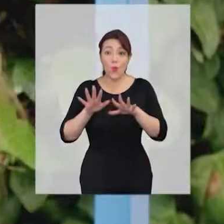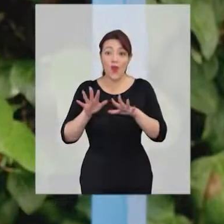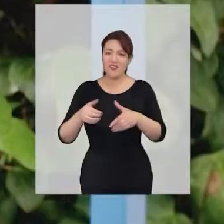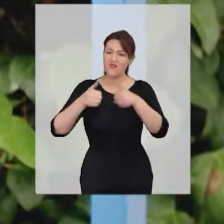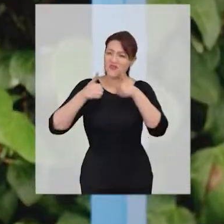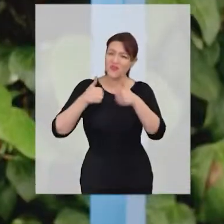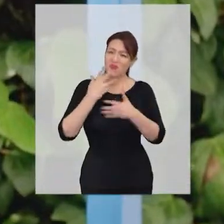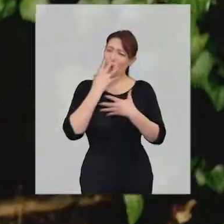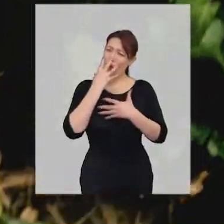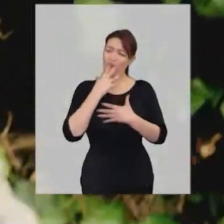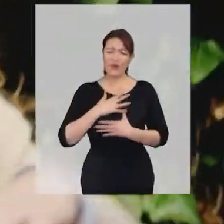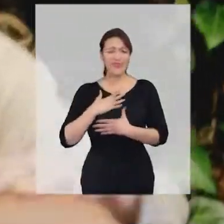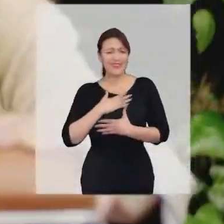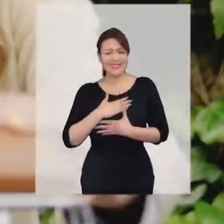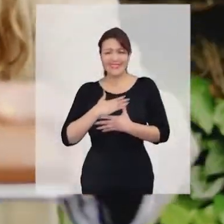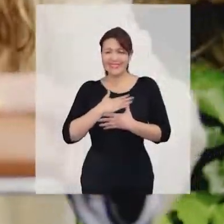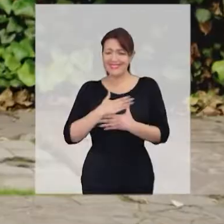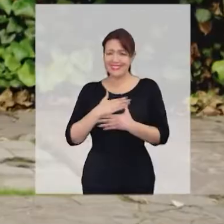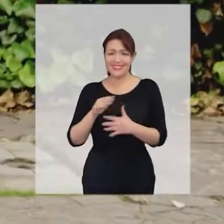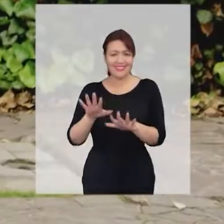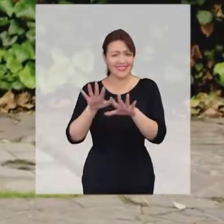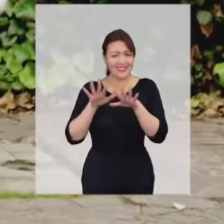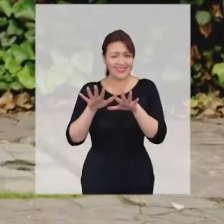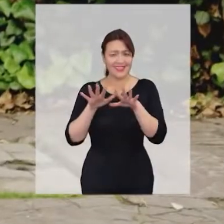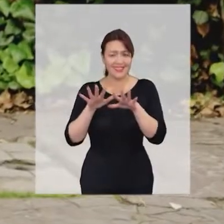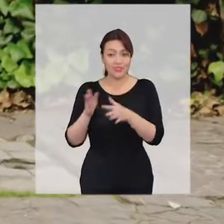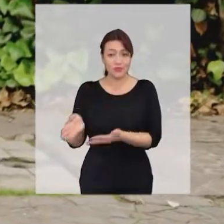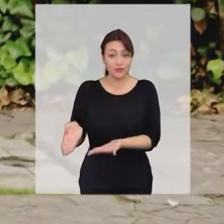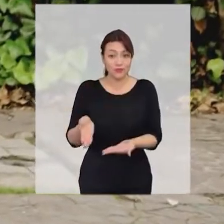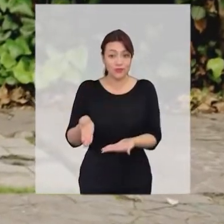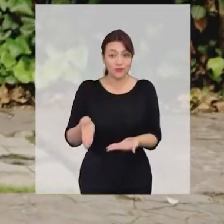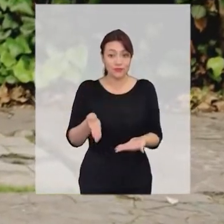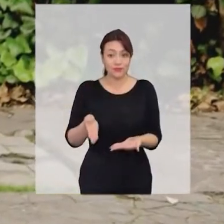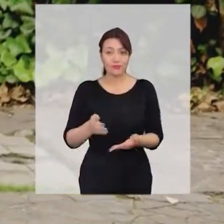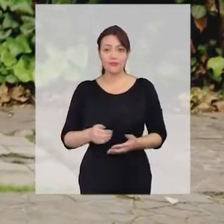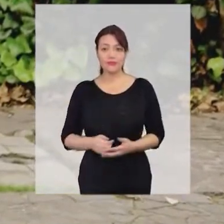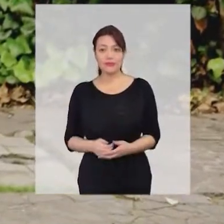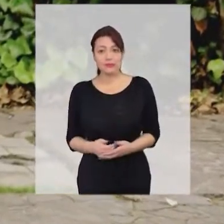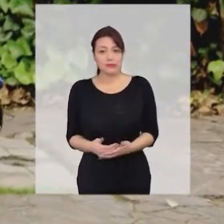¡No, te pasaste! Wow. ¡Pruébala!